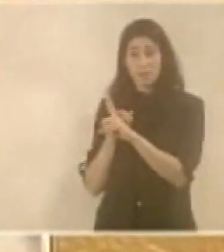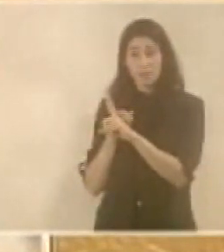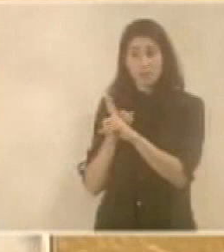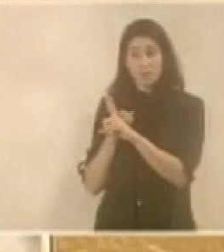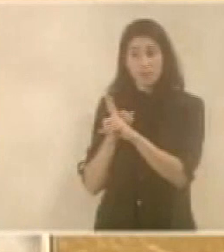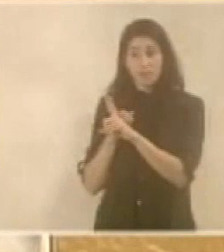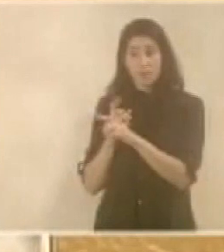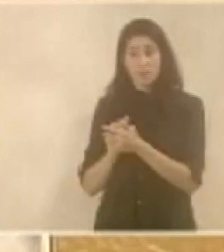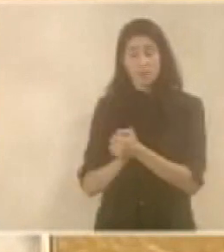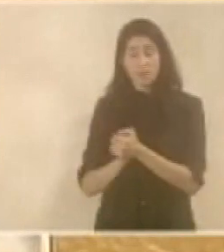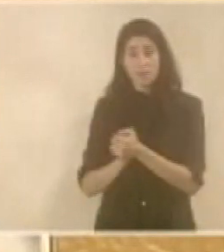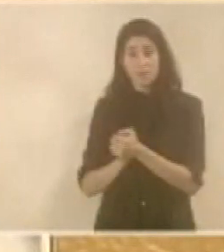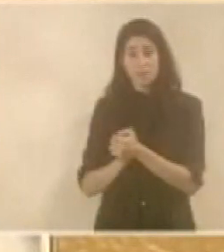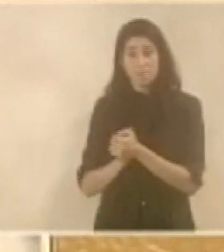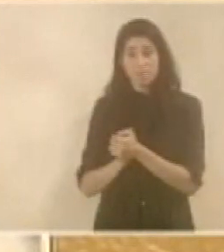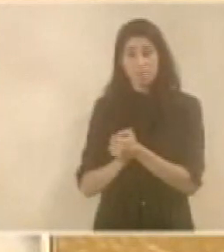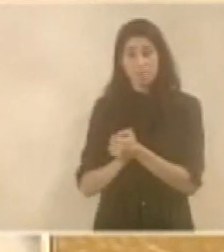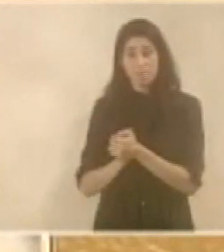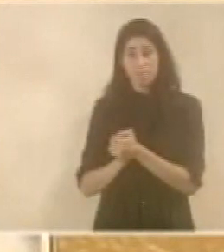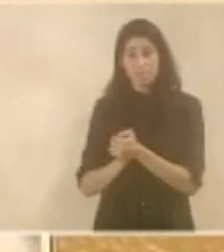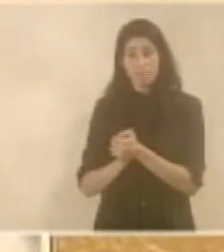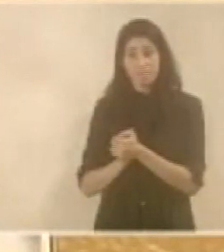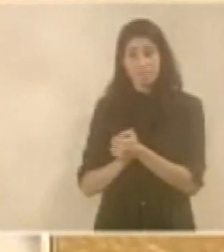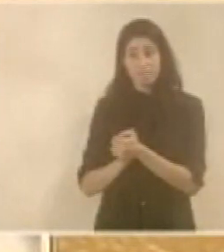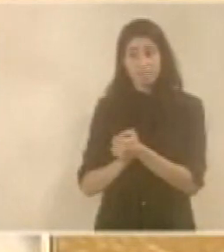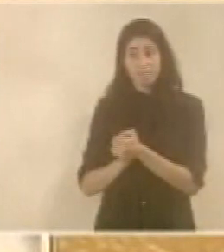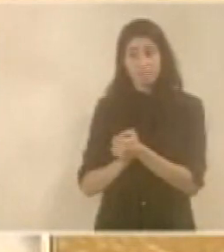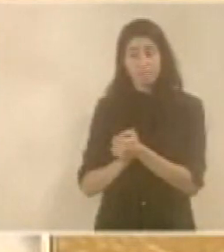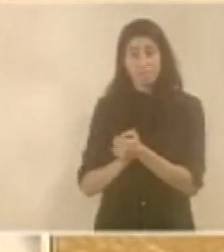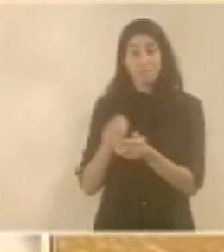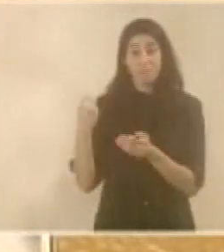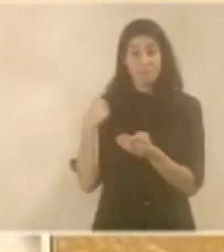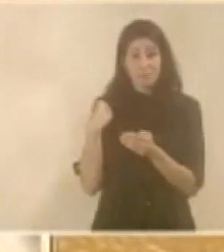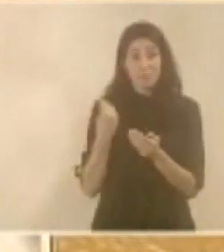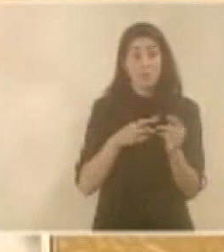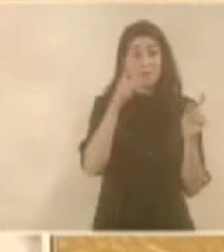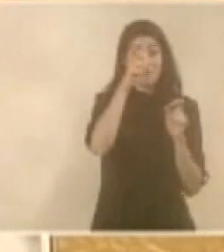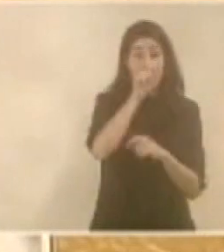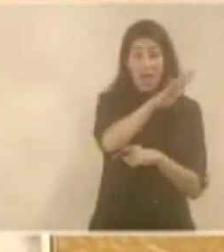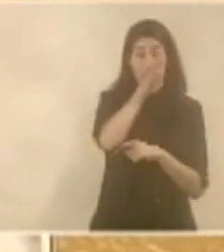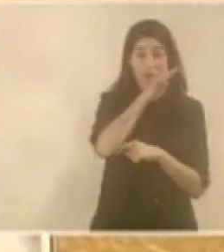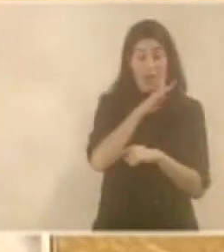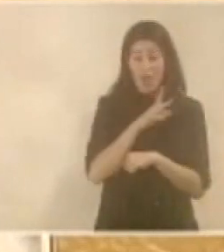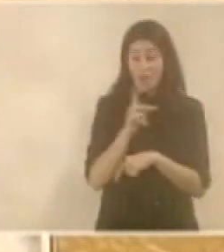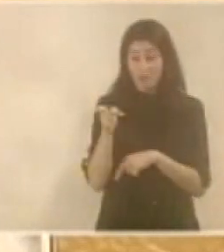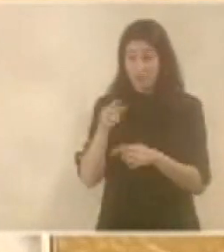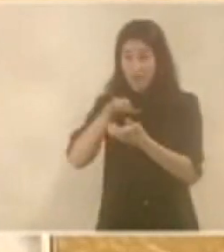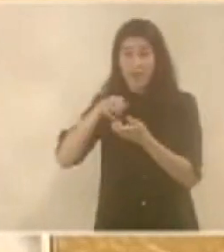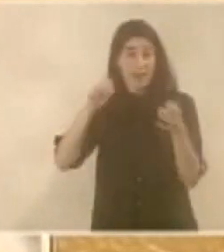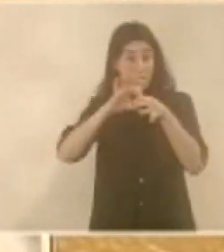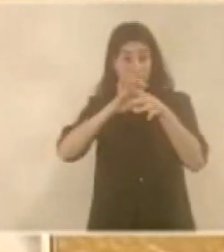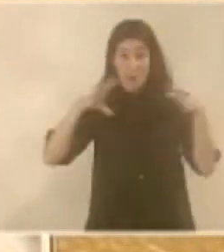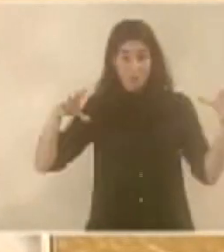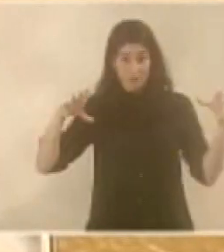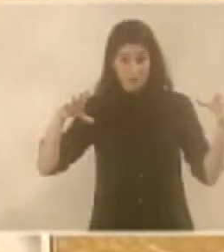ultramar, que no fueron unos levantamientos de los sometidos americanos contra los dominadores españoles, sino guerras civiles entre